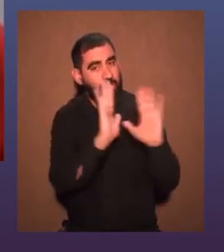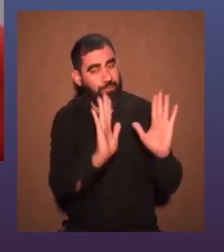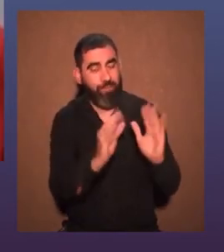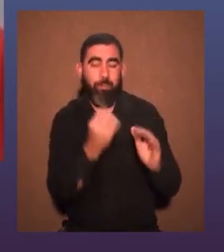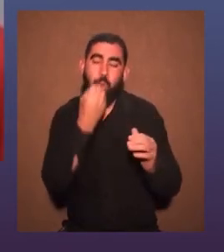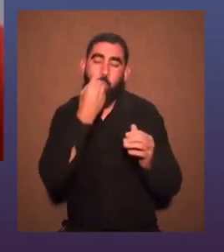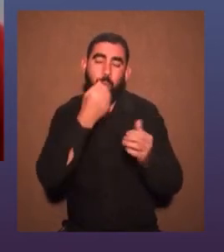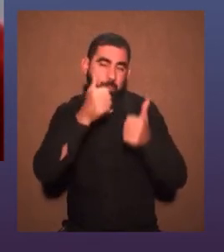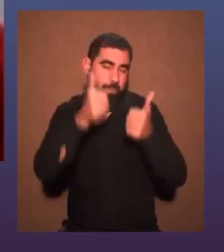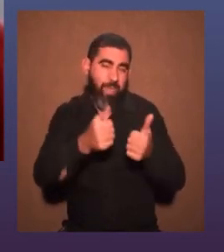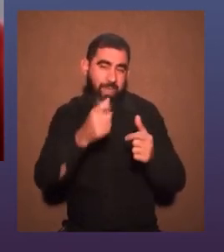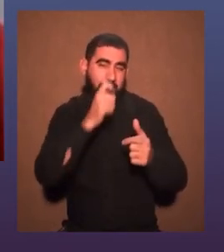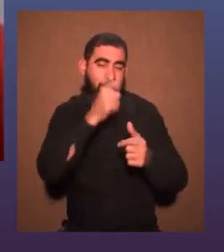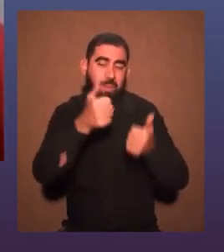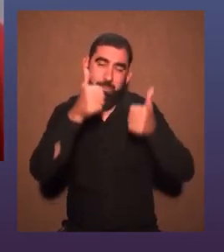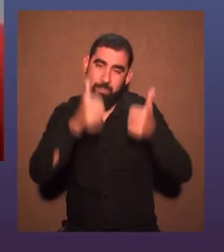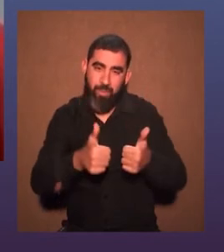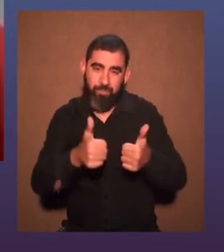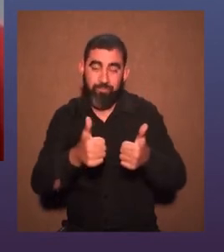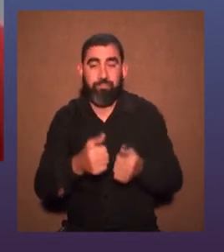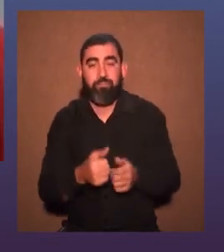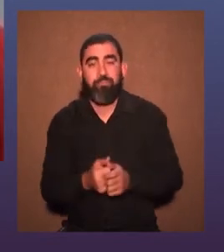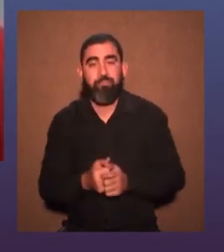en el buen sentido. Claro.